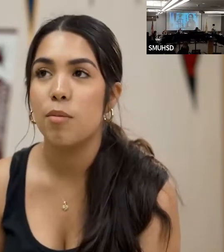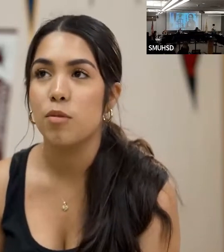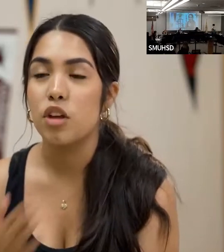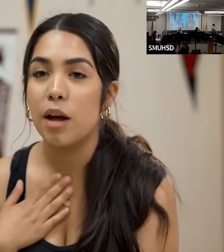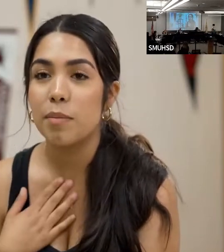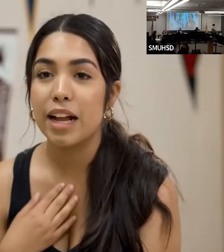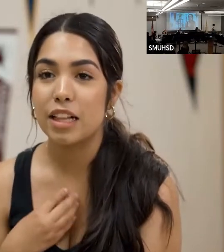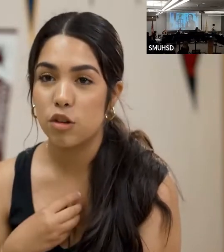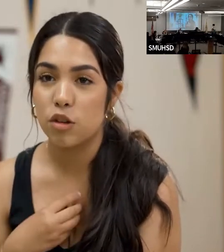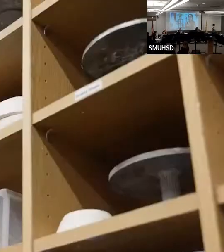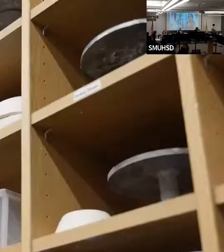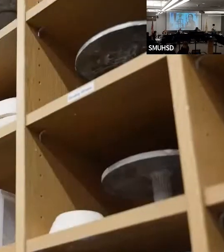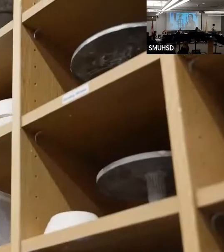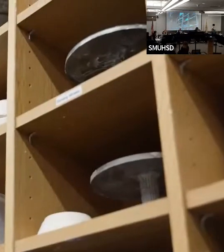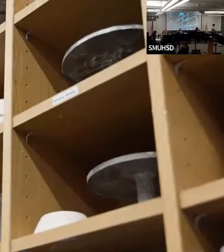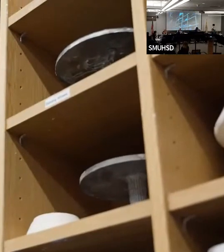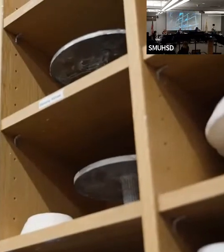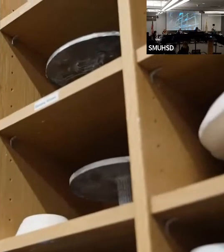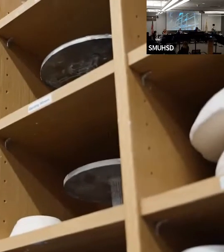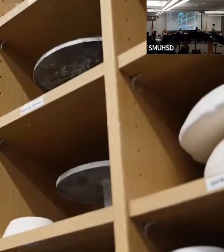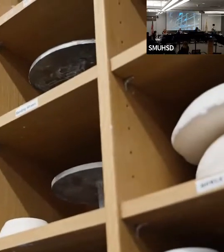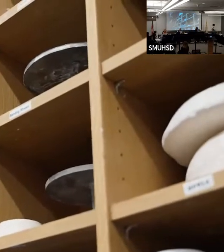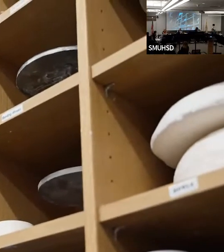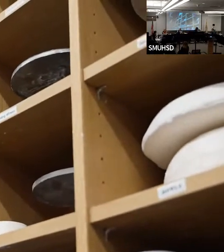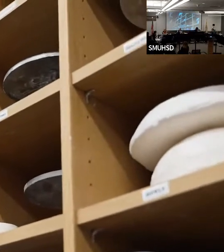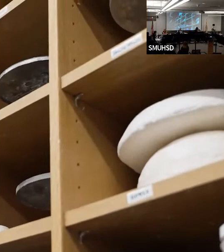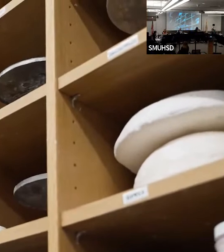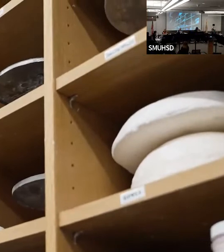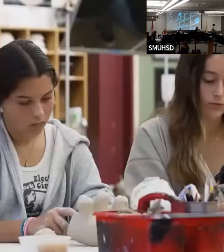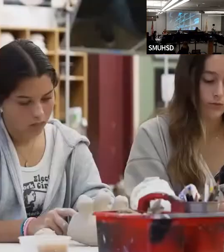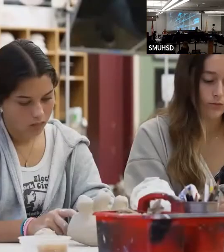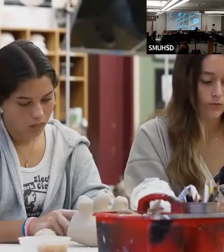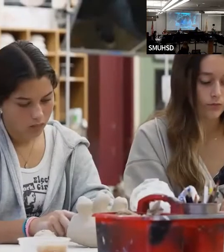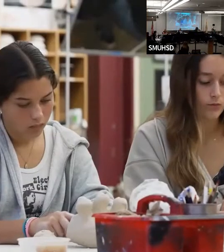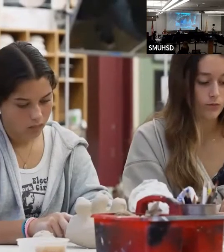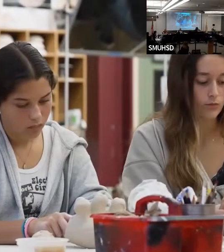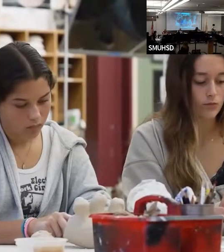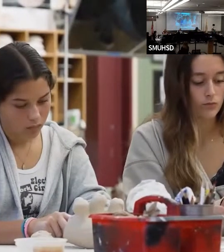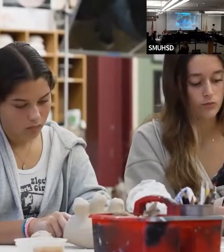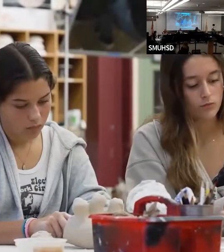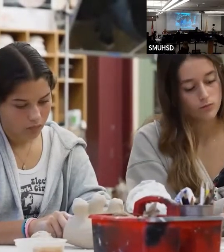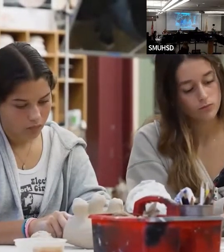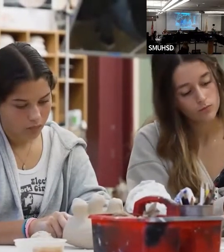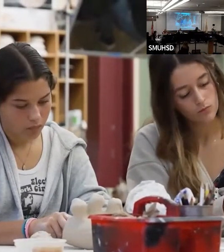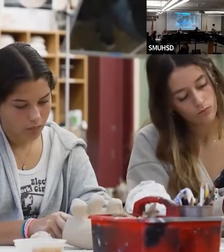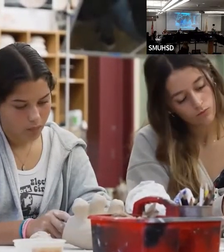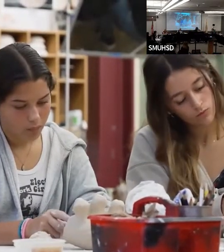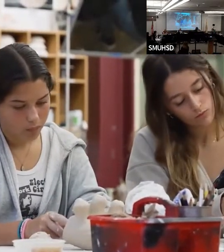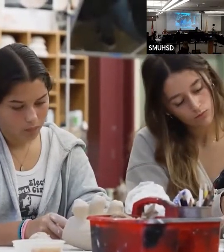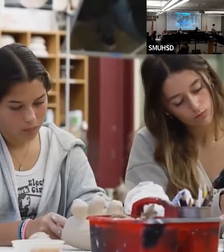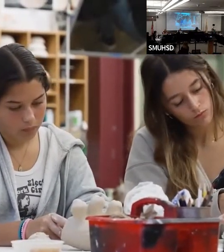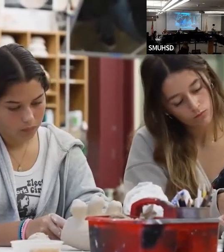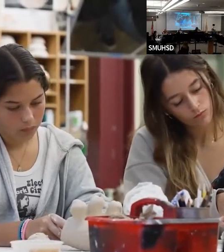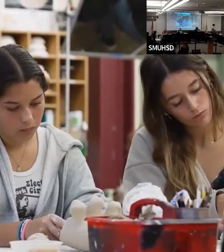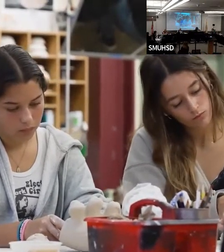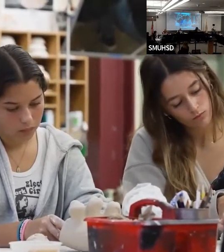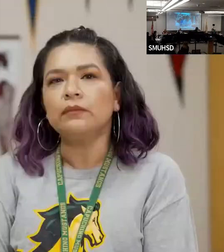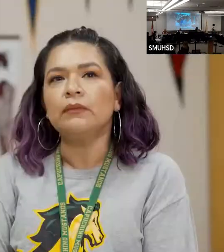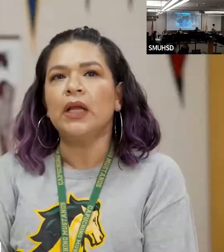francés. A mí me encantó la clase de cerámica, pude trabajar con mis manos y me gustó